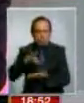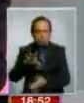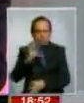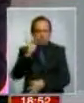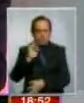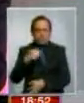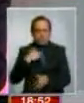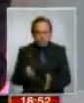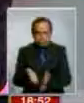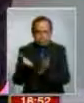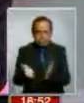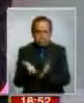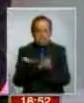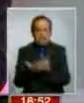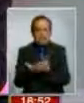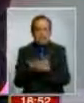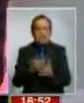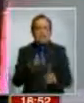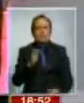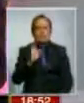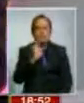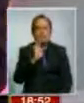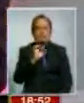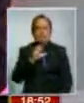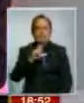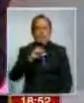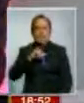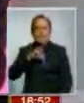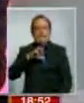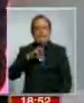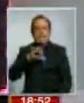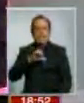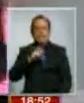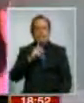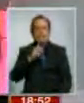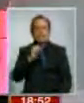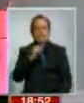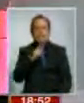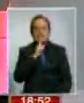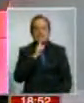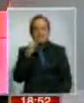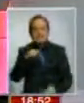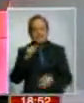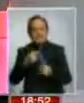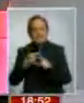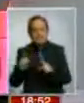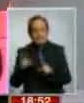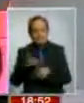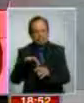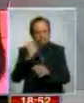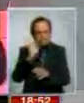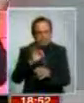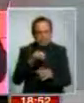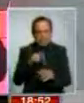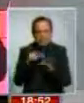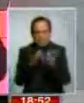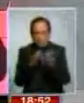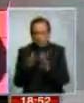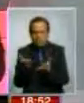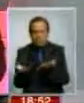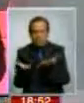lo impulsamos mucho. A Felipe Kast y a algún otro le hicimos cupo, organizamos primarias para que se